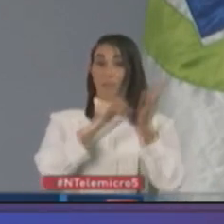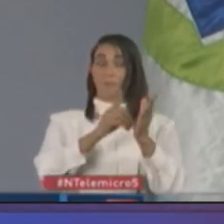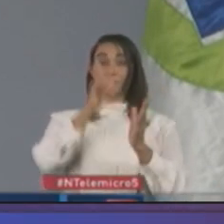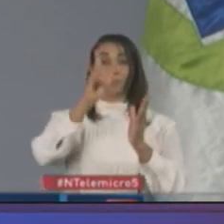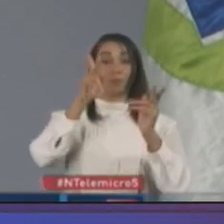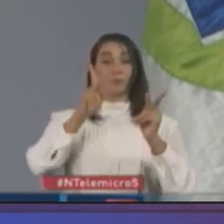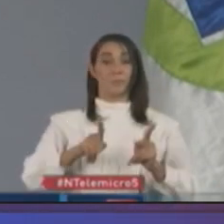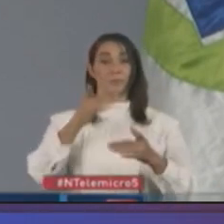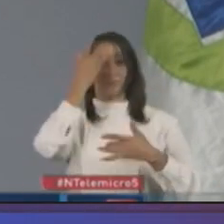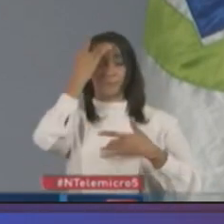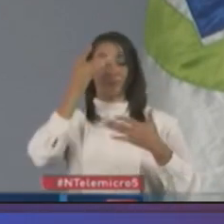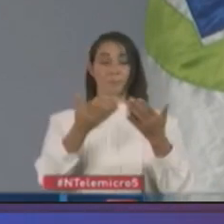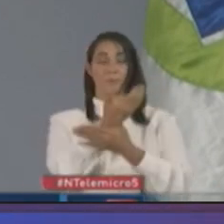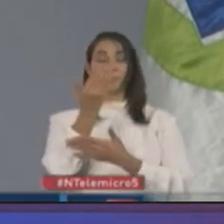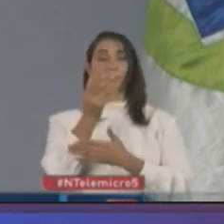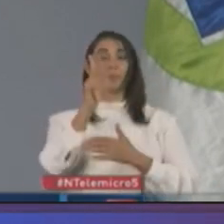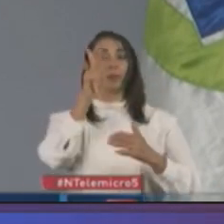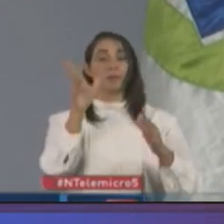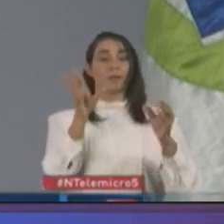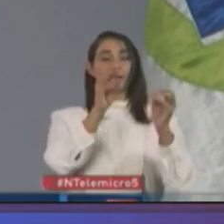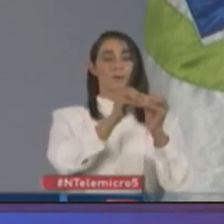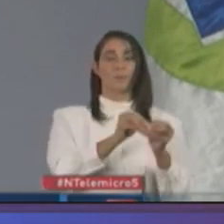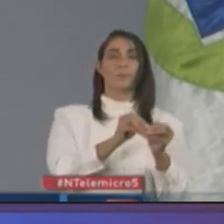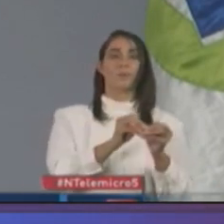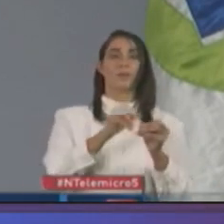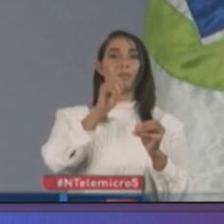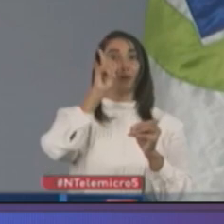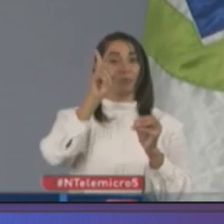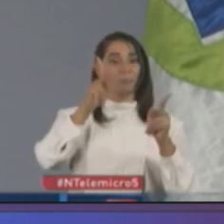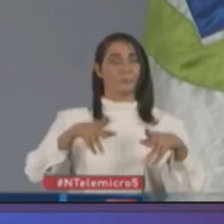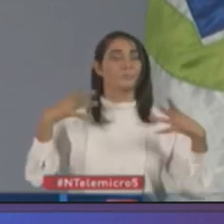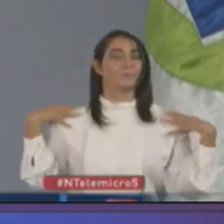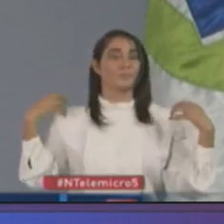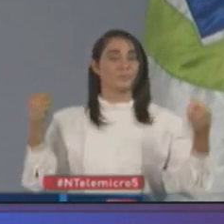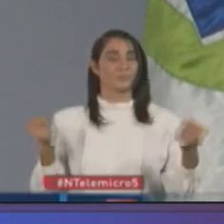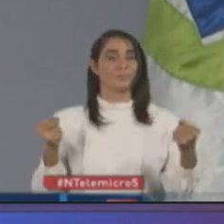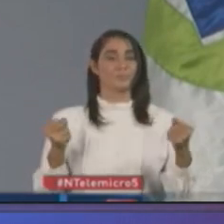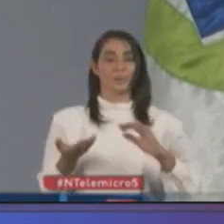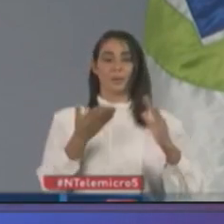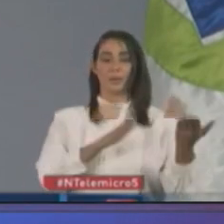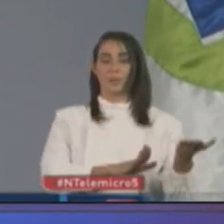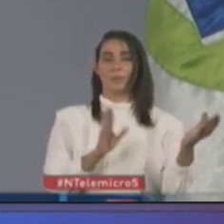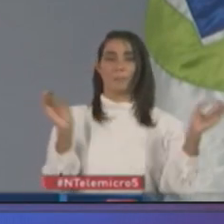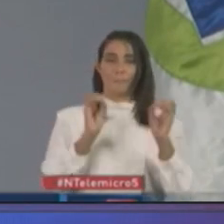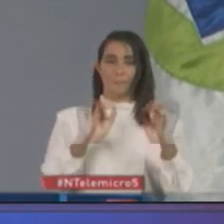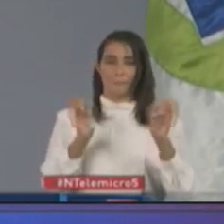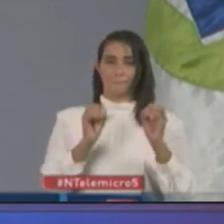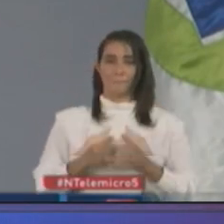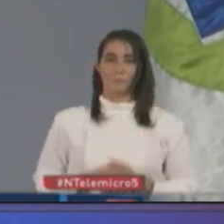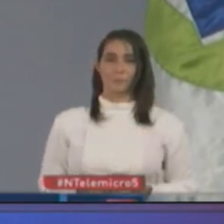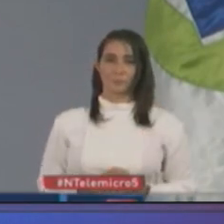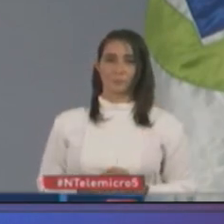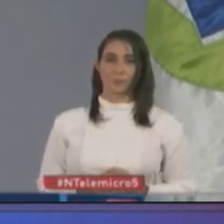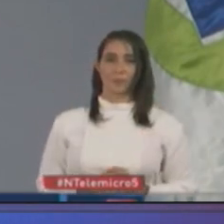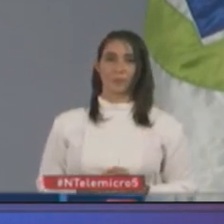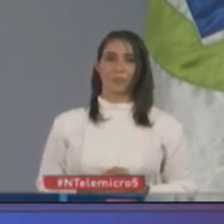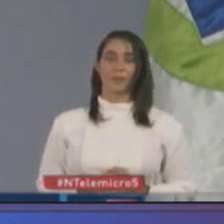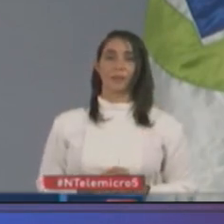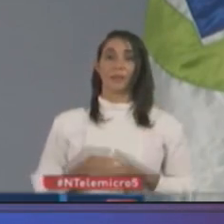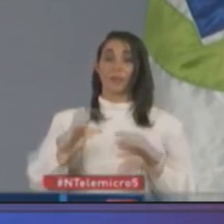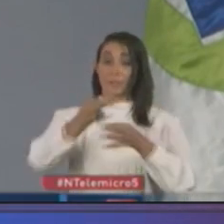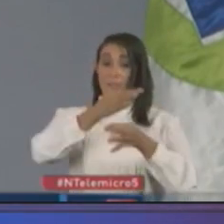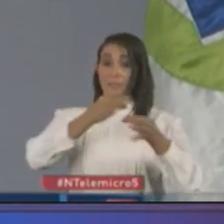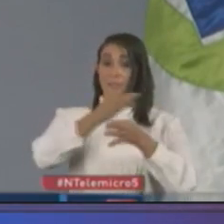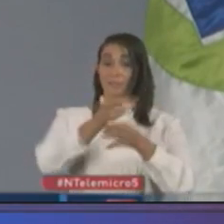1 caso nuevo, 3 acumulados, 1 recuperado, ningún fallecimiento.